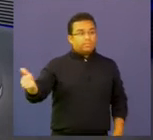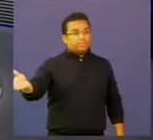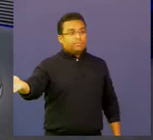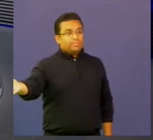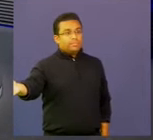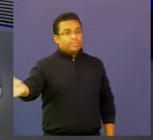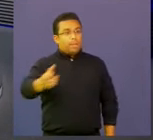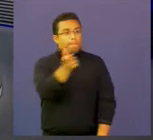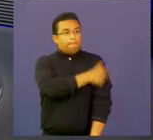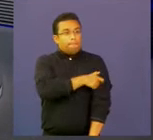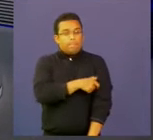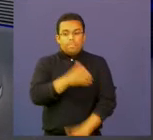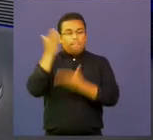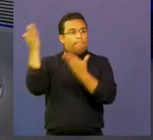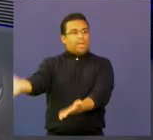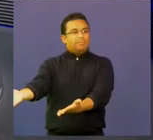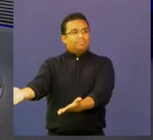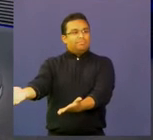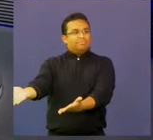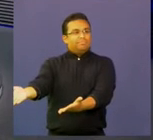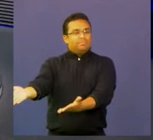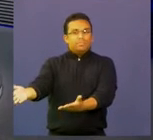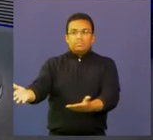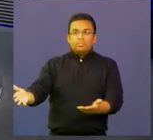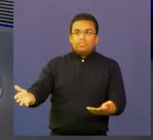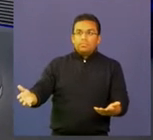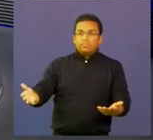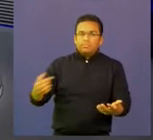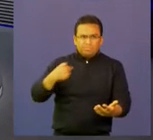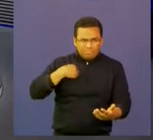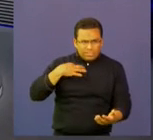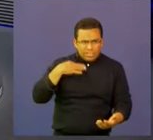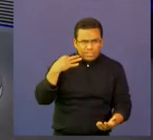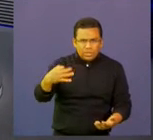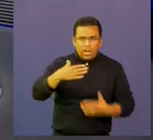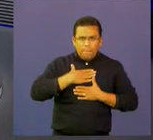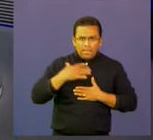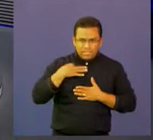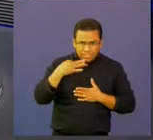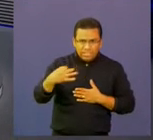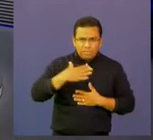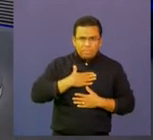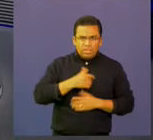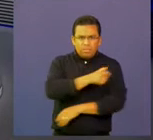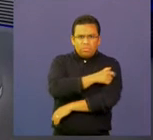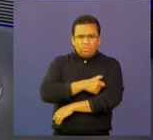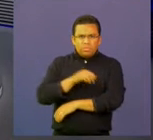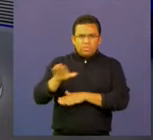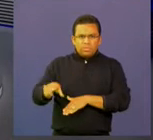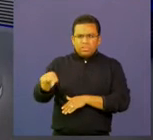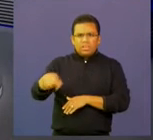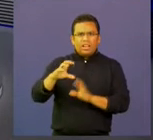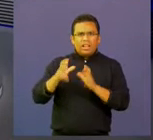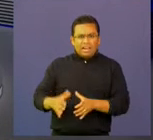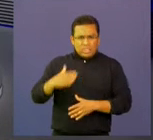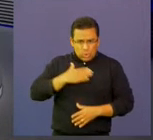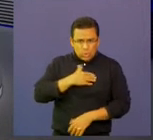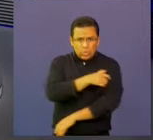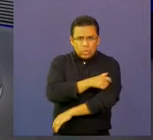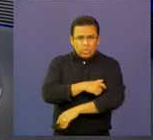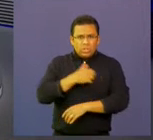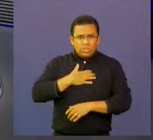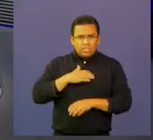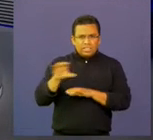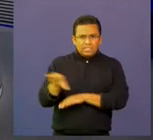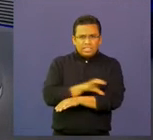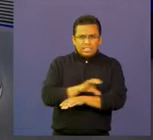clase, ¿cierto? O sea, no sabía absolutamente nada, pero desde ese momento, entonces, era ya el monitor de la clase de